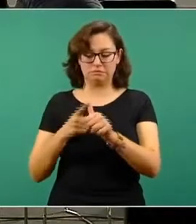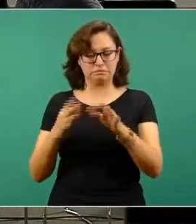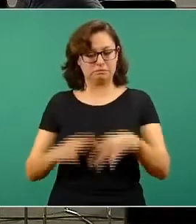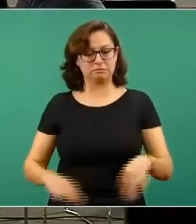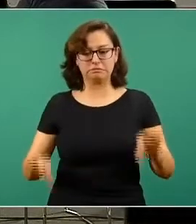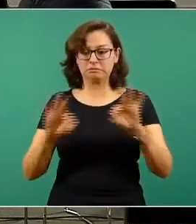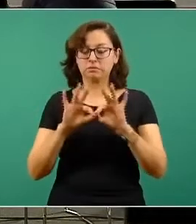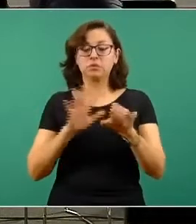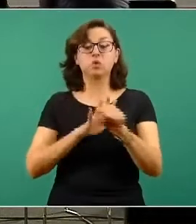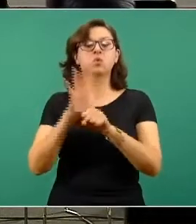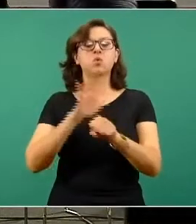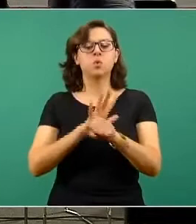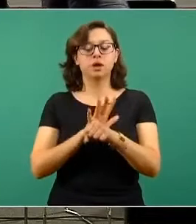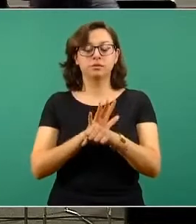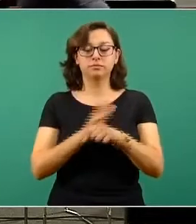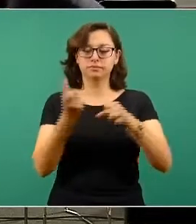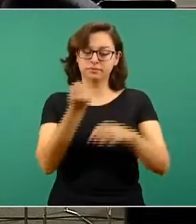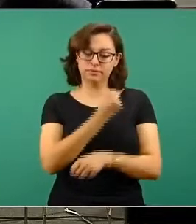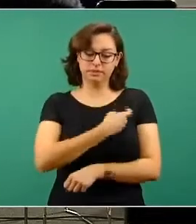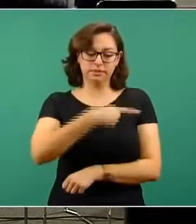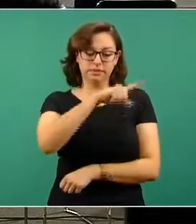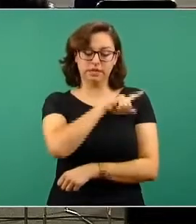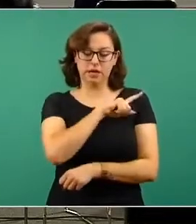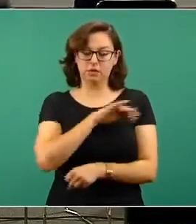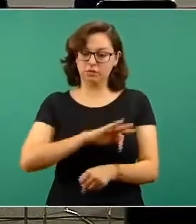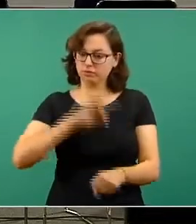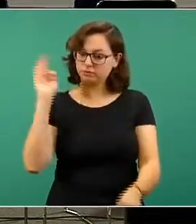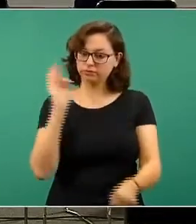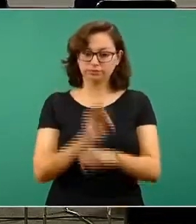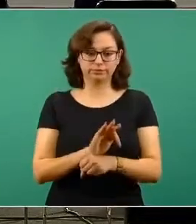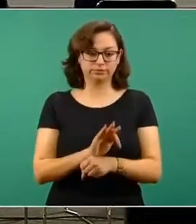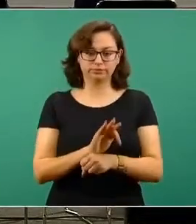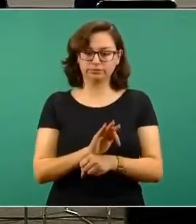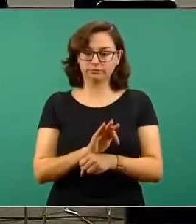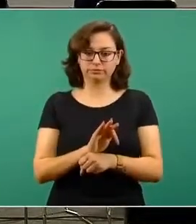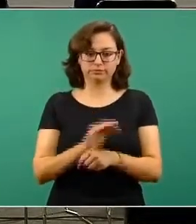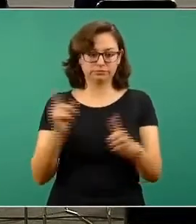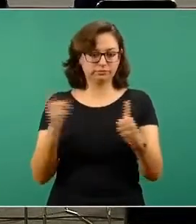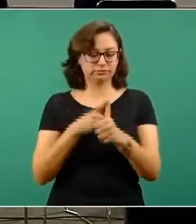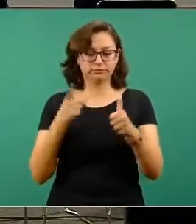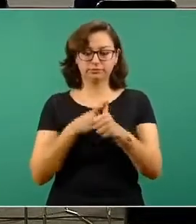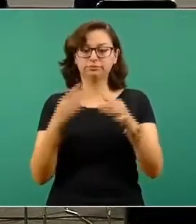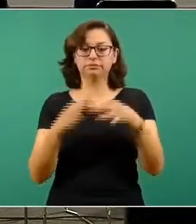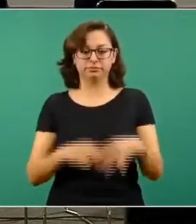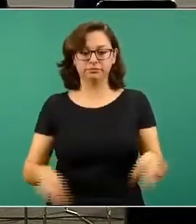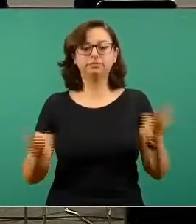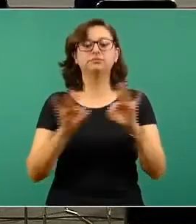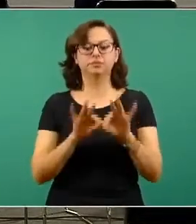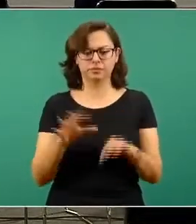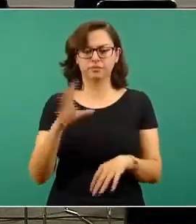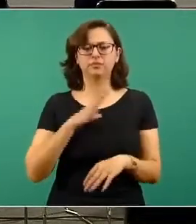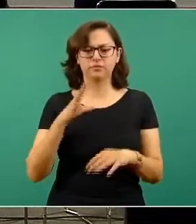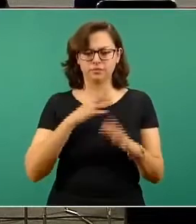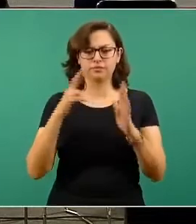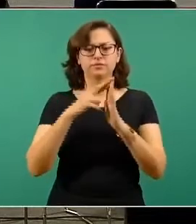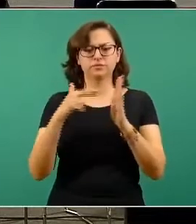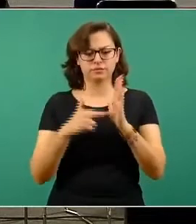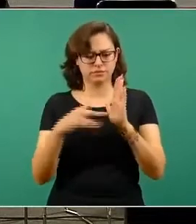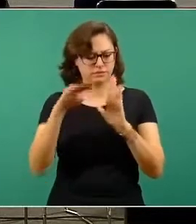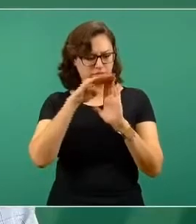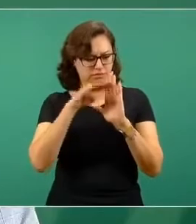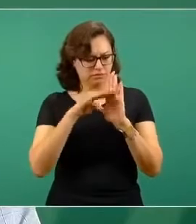uno obviamente de sus marcos de actuación y de sus objetivos principales. Y hay toda una regulación para cuando